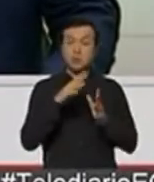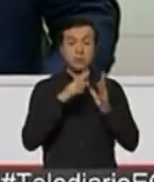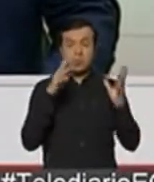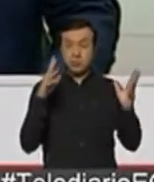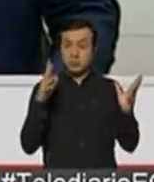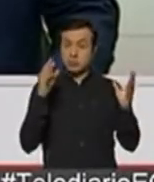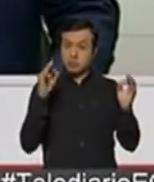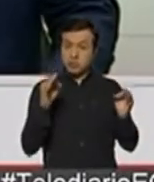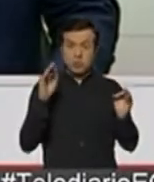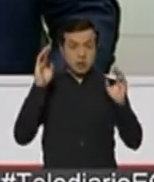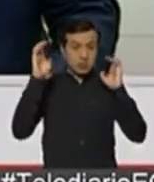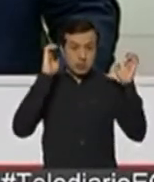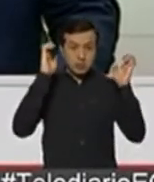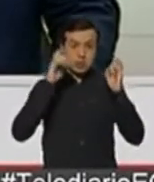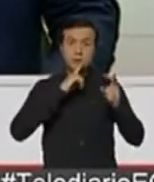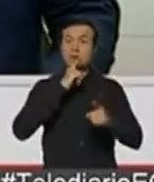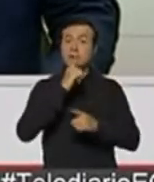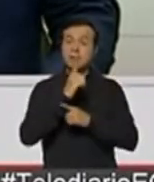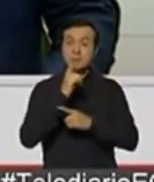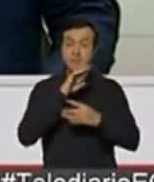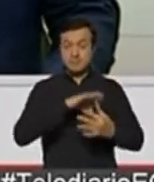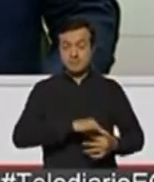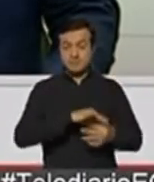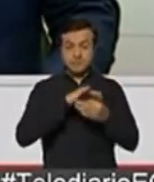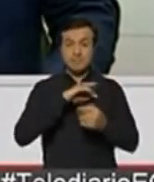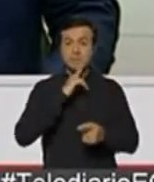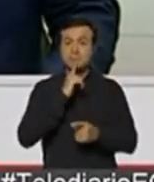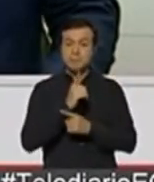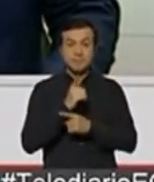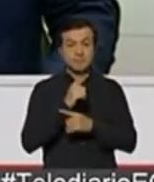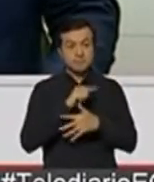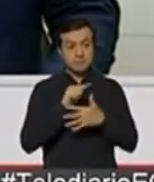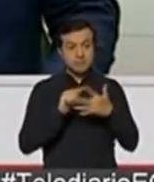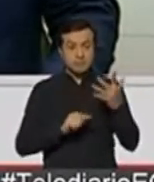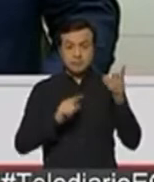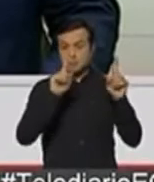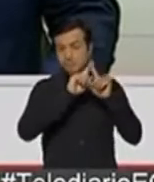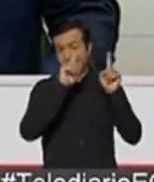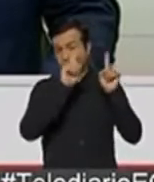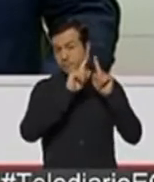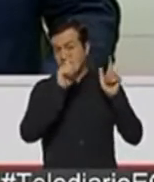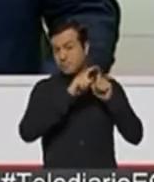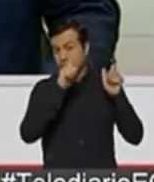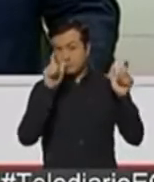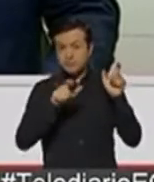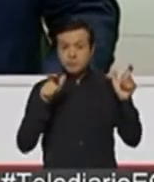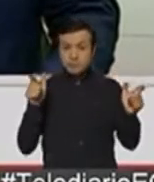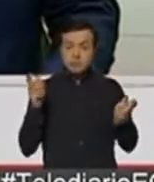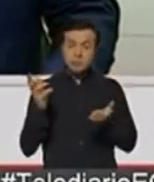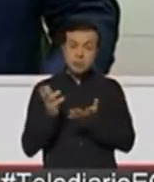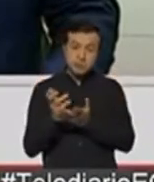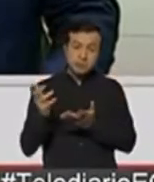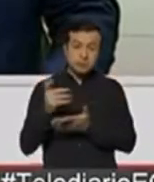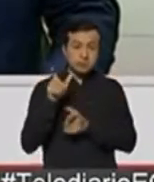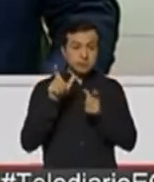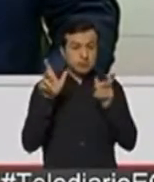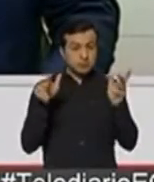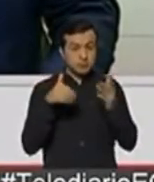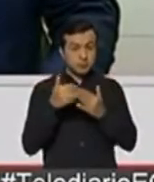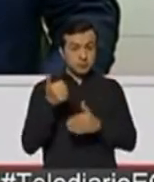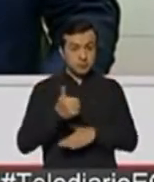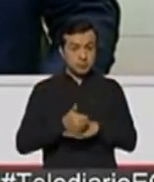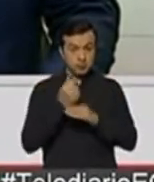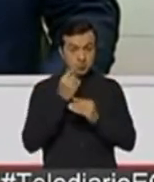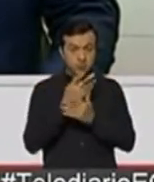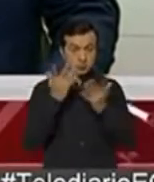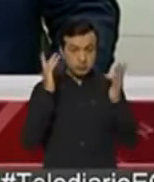consolidar estas políticas que van pues de la mano, como usted lo mencionaba, de los productores, de las grandes empresas, los recicladores, la ciudadanía y también las